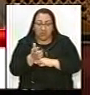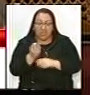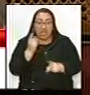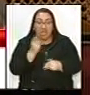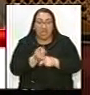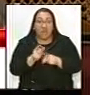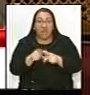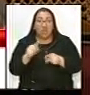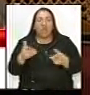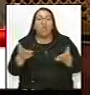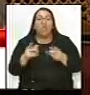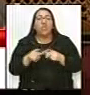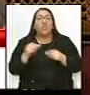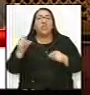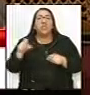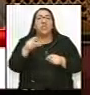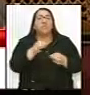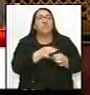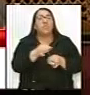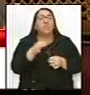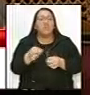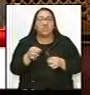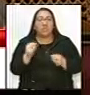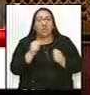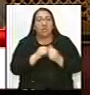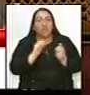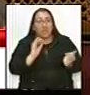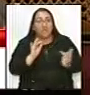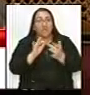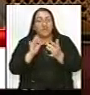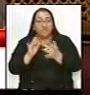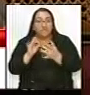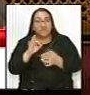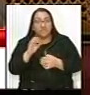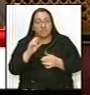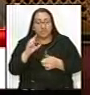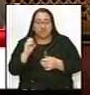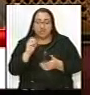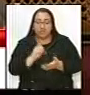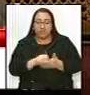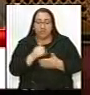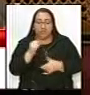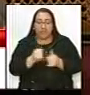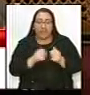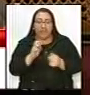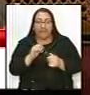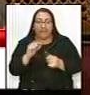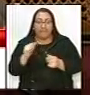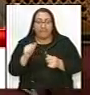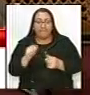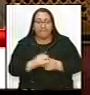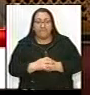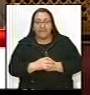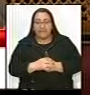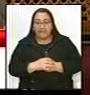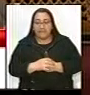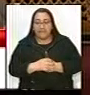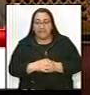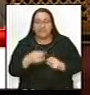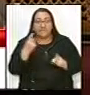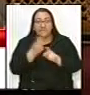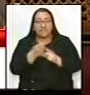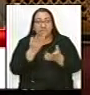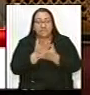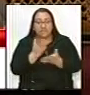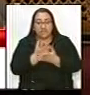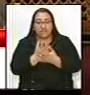localidades rurales y a través de una conectividad de fibra más la última milla de microondas llega hacia los colegios